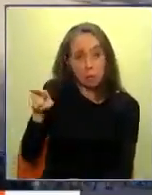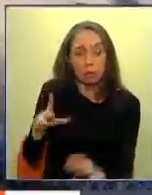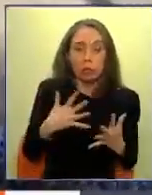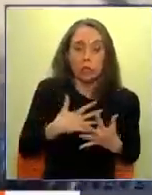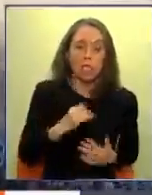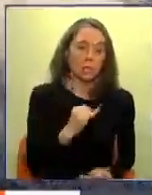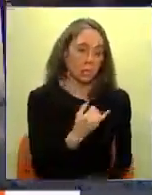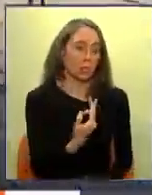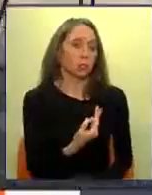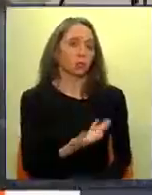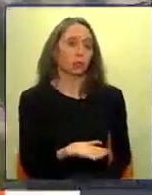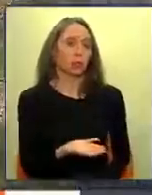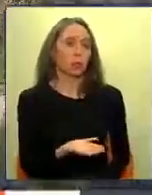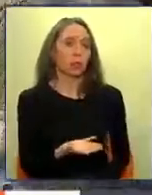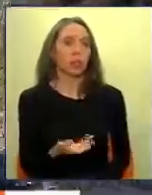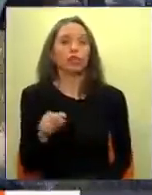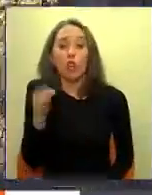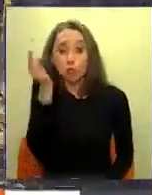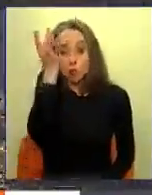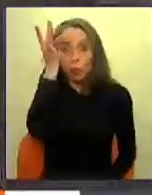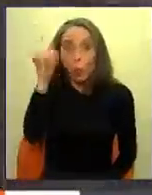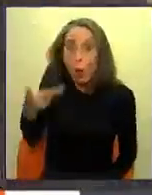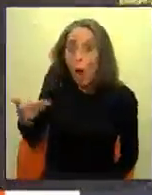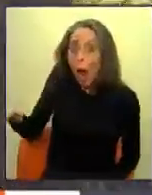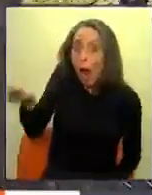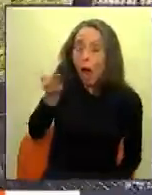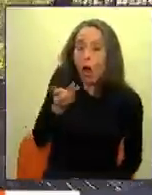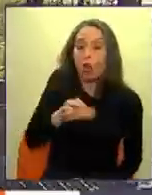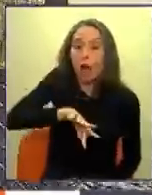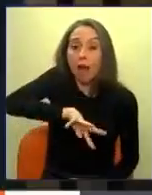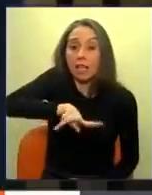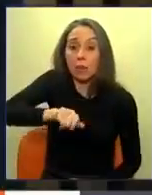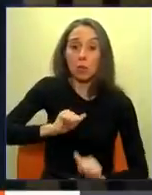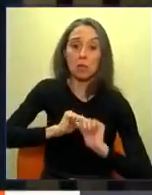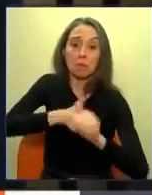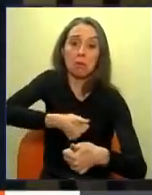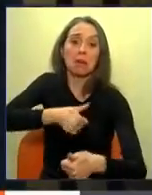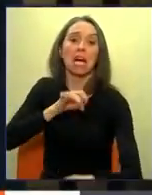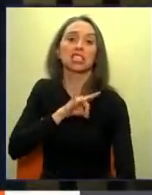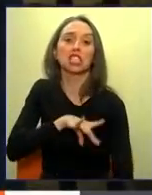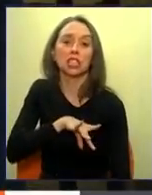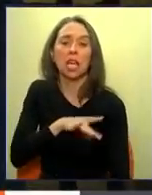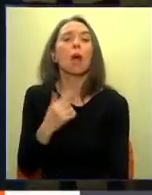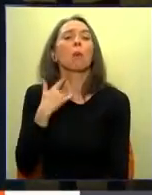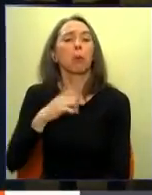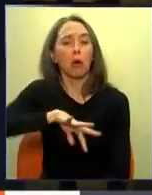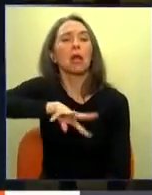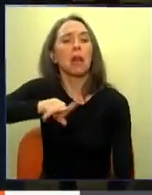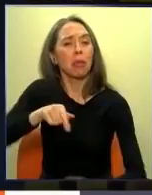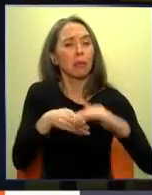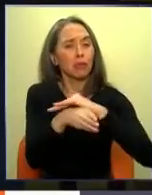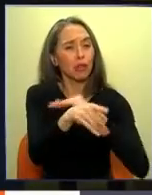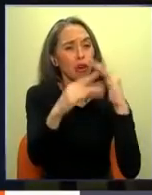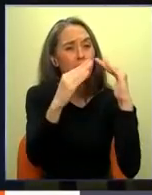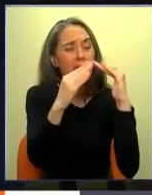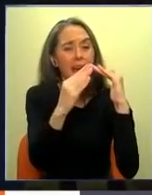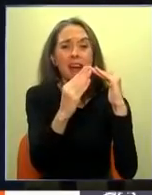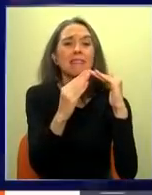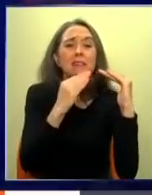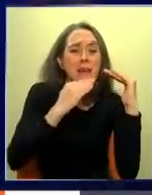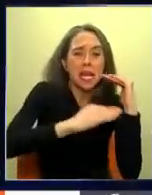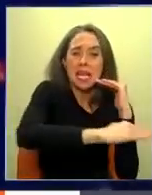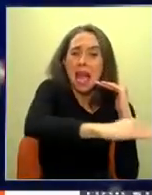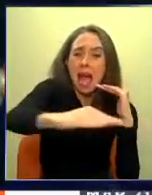por supuesto. Si los venimos enterando recién. La delincuencia le está ganando a Chile. ¿Por qué los delincuentes ingresaron a esta modesta